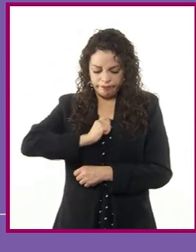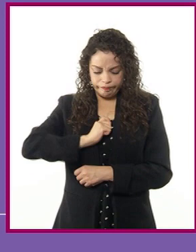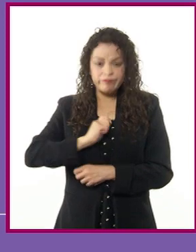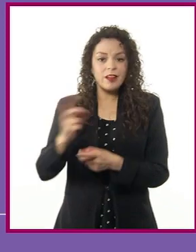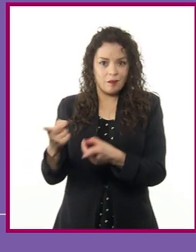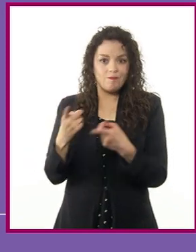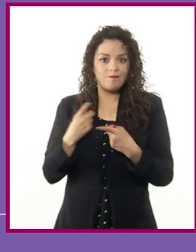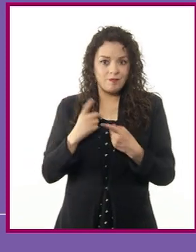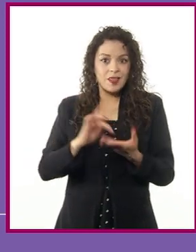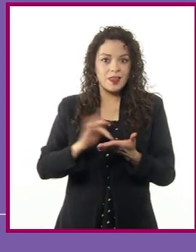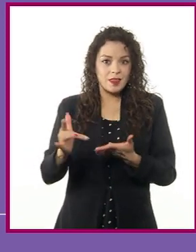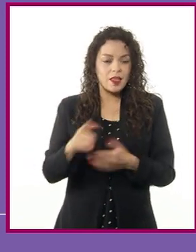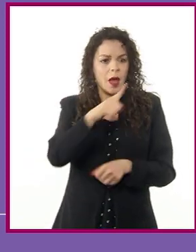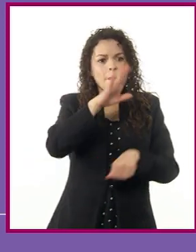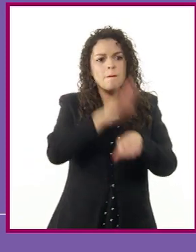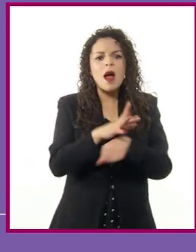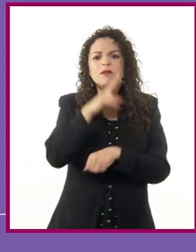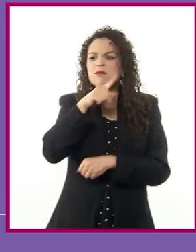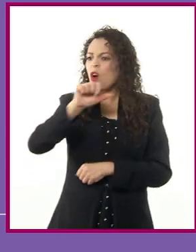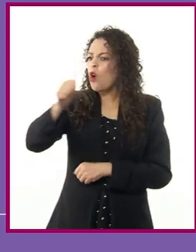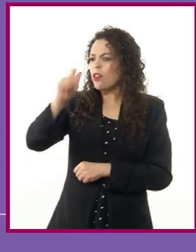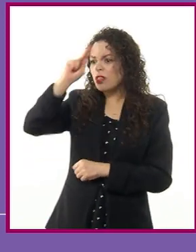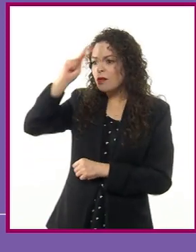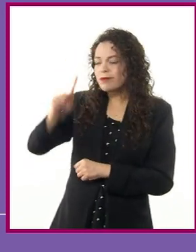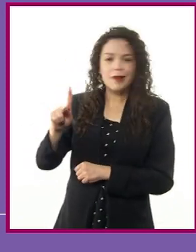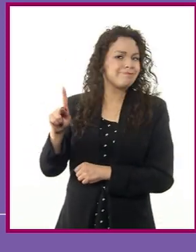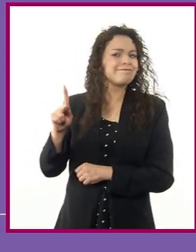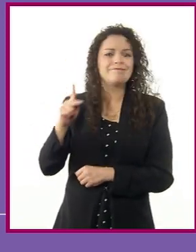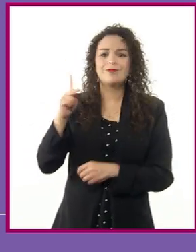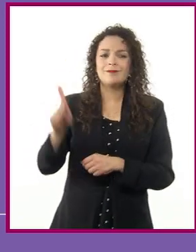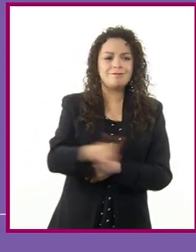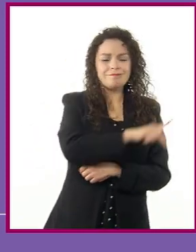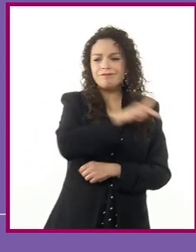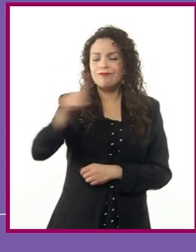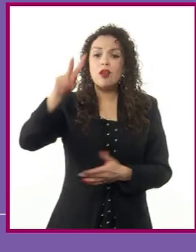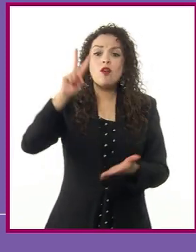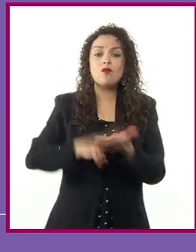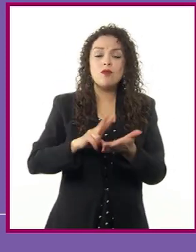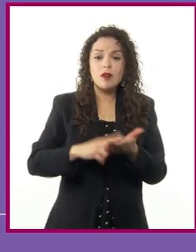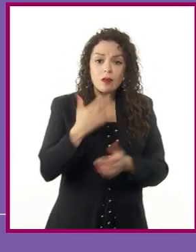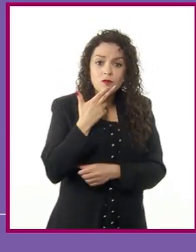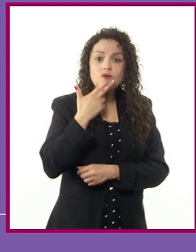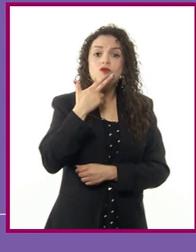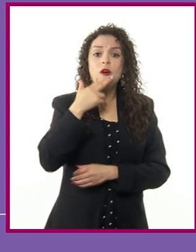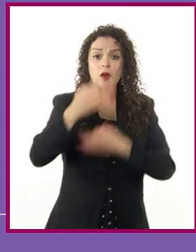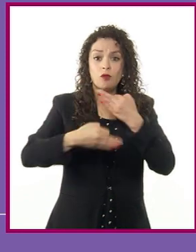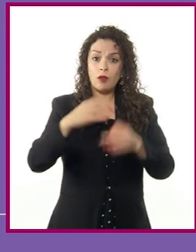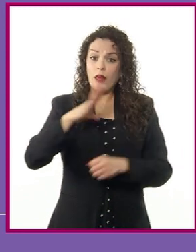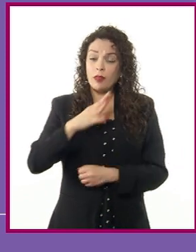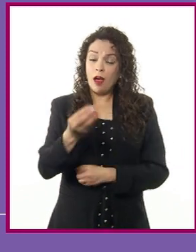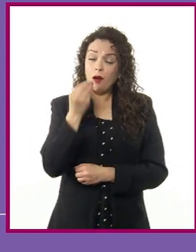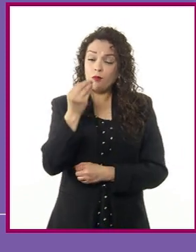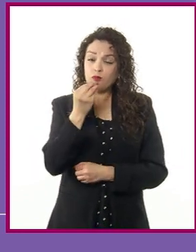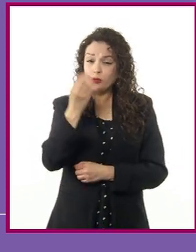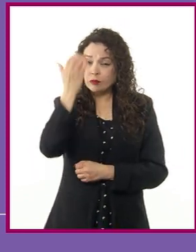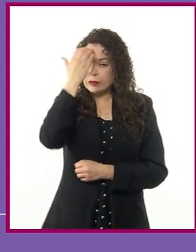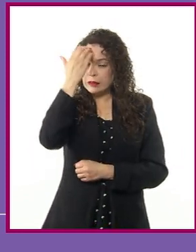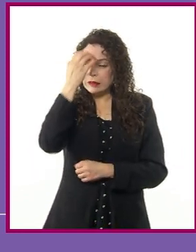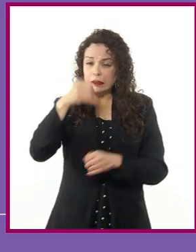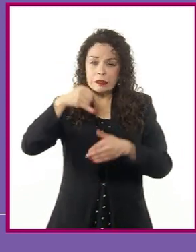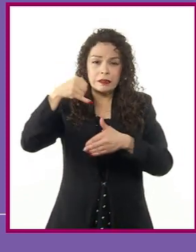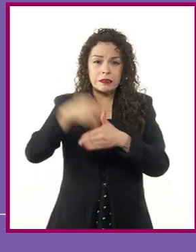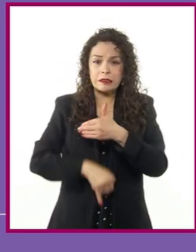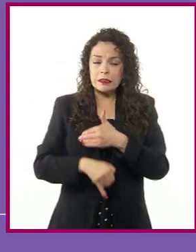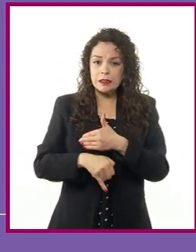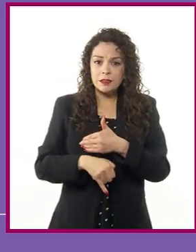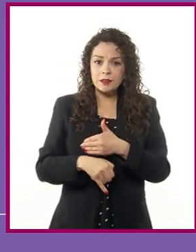es mejor que otra, ya que todas son valiosas y todas nos aportan saberes. Por ello, es